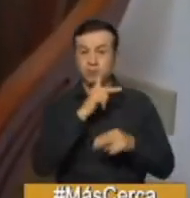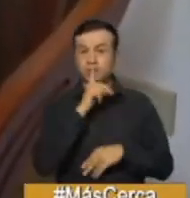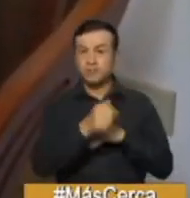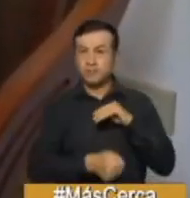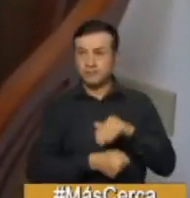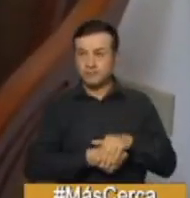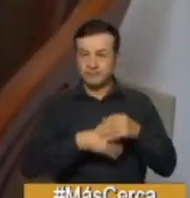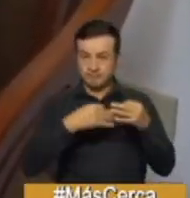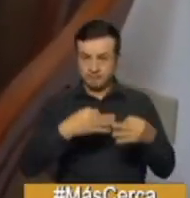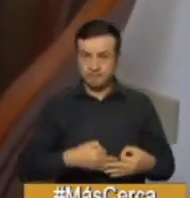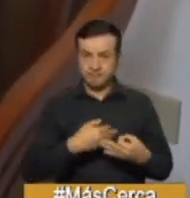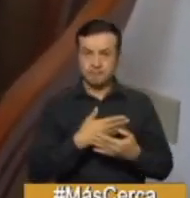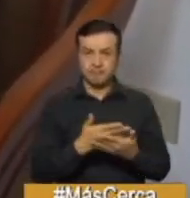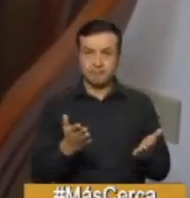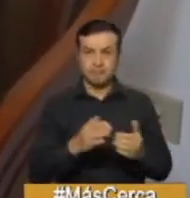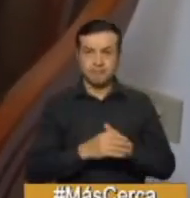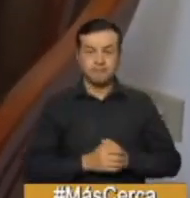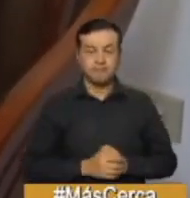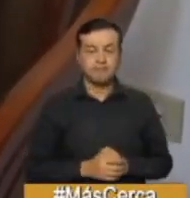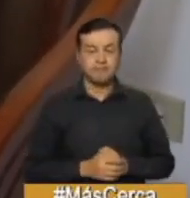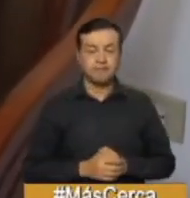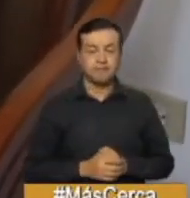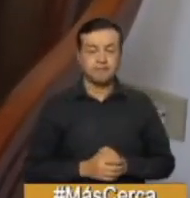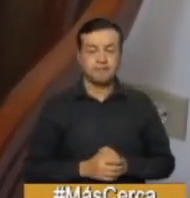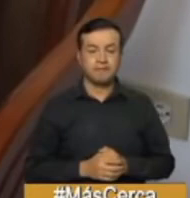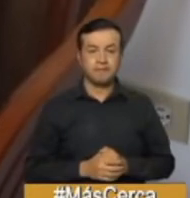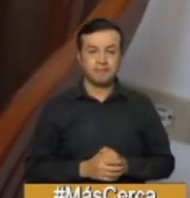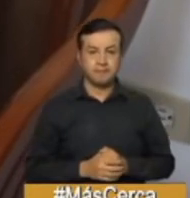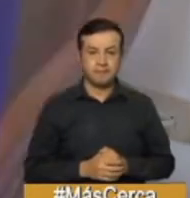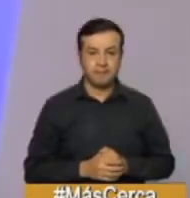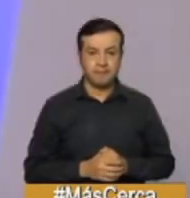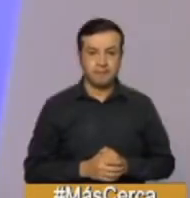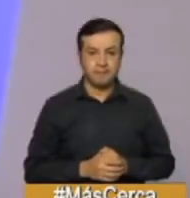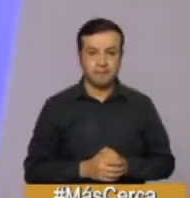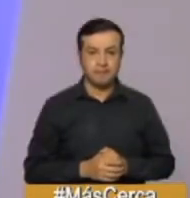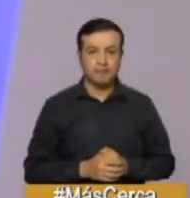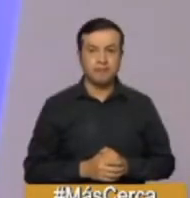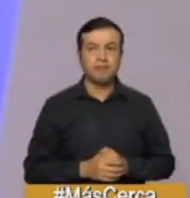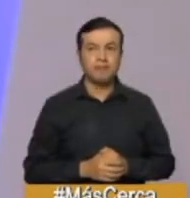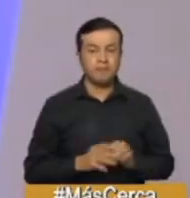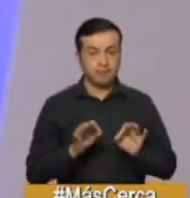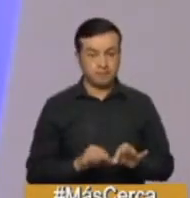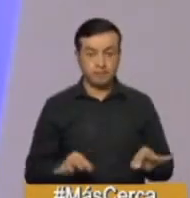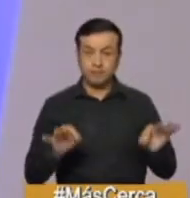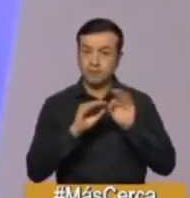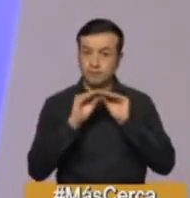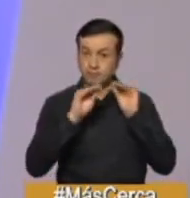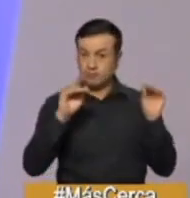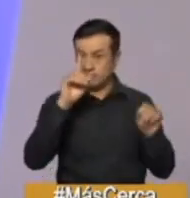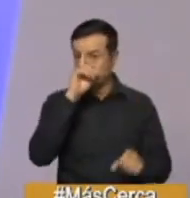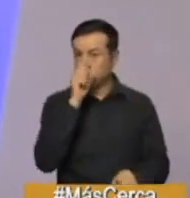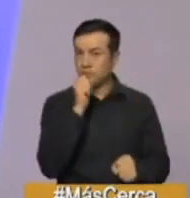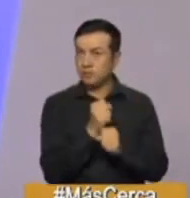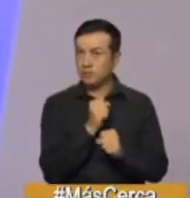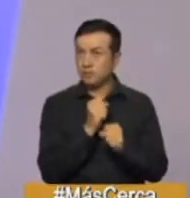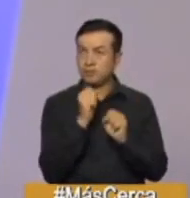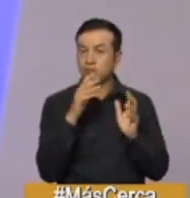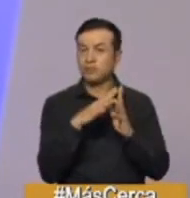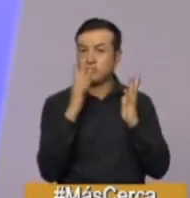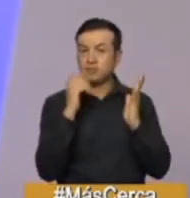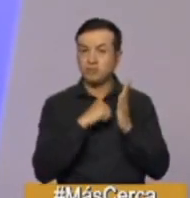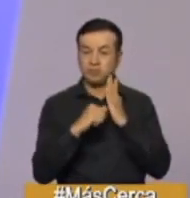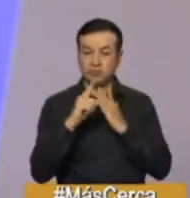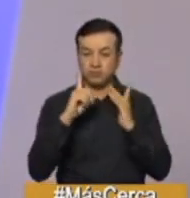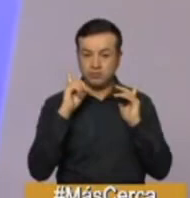reserva maría elena back a medios públicos muy importante el trabajo y el esfuerzo que se está haciendo por parte del